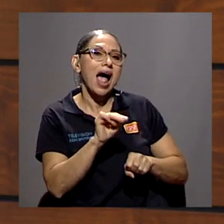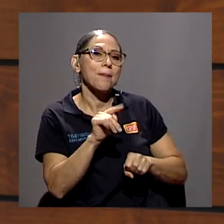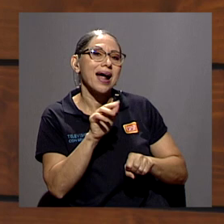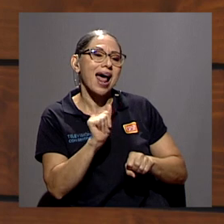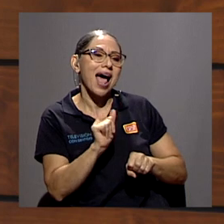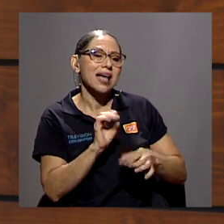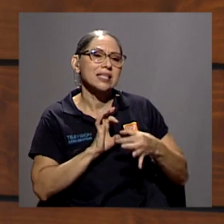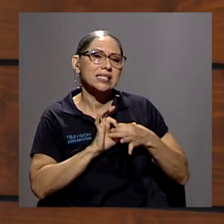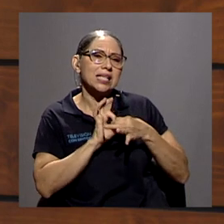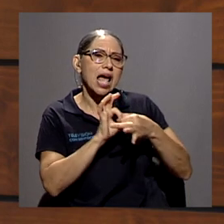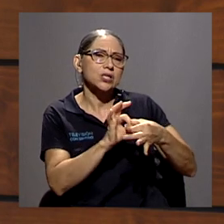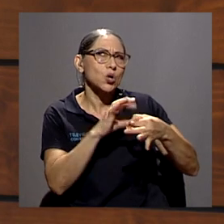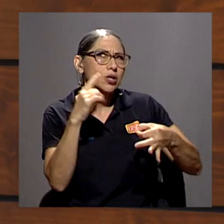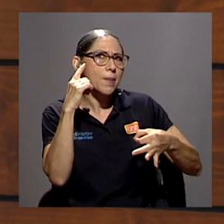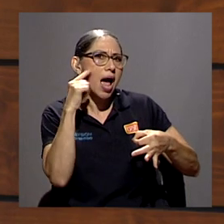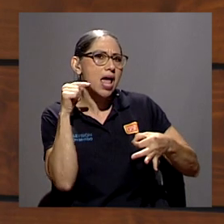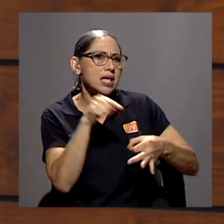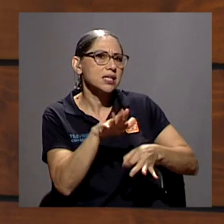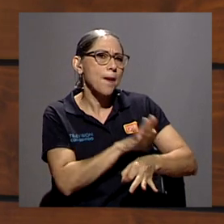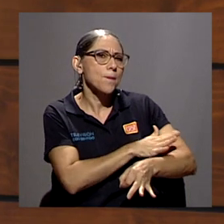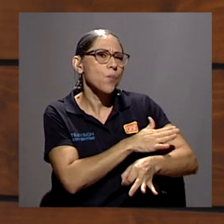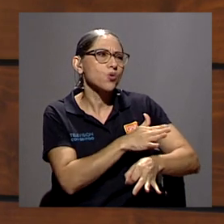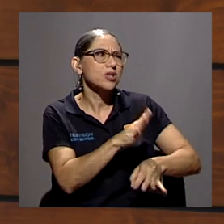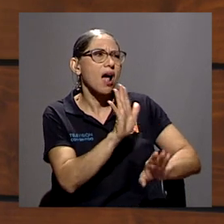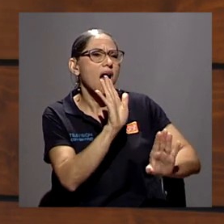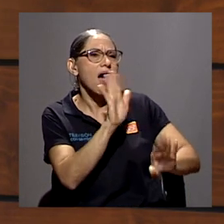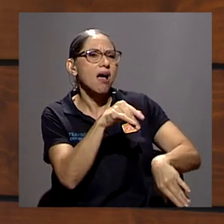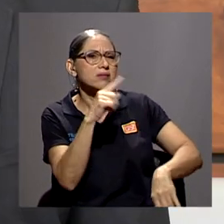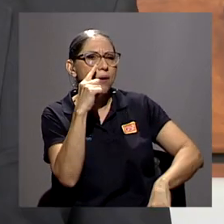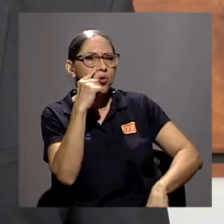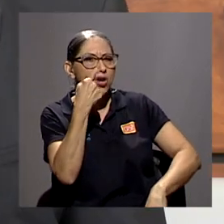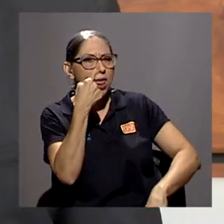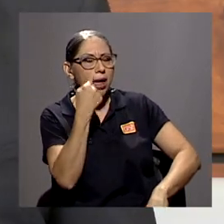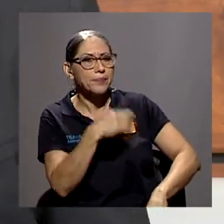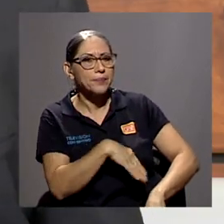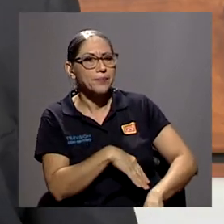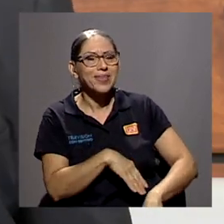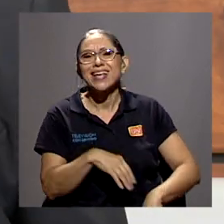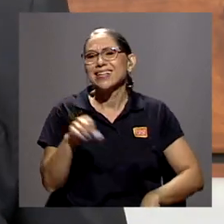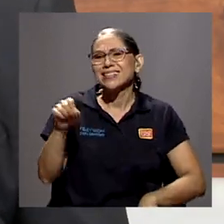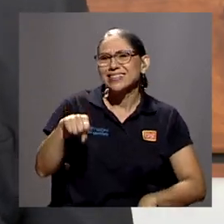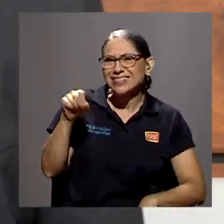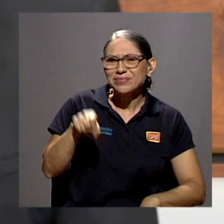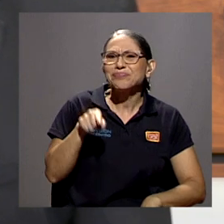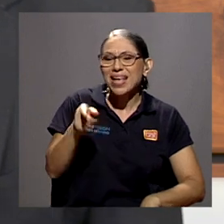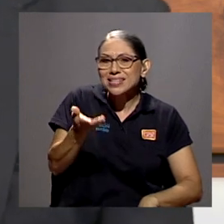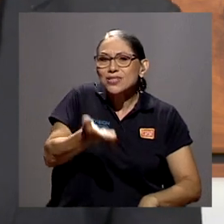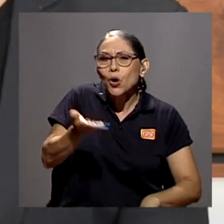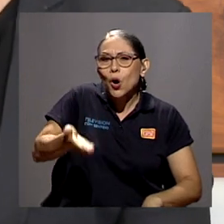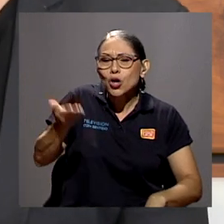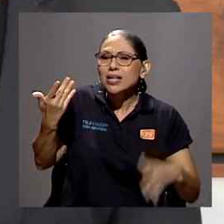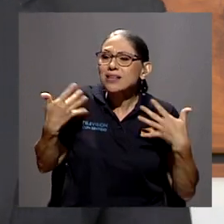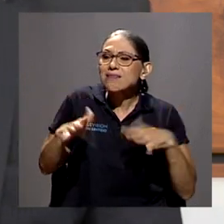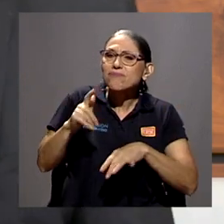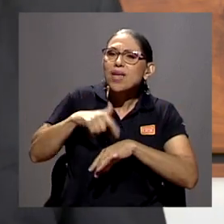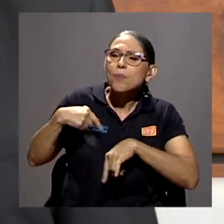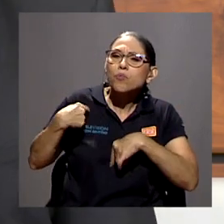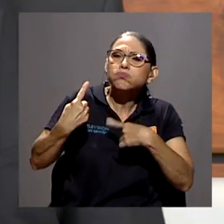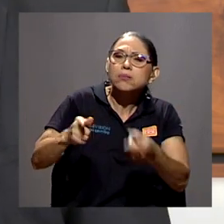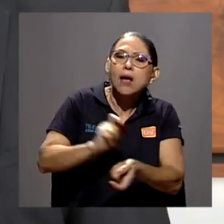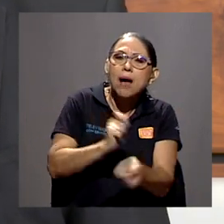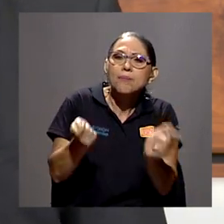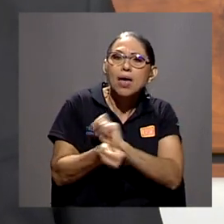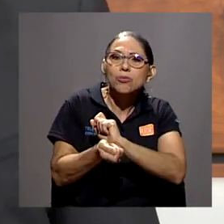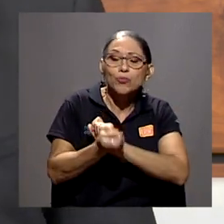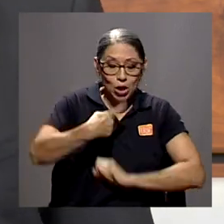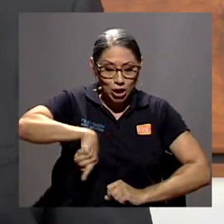una música donde esa música es aburrida pero esos son cosas que tienen que ir cambiando con el tiempo y es una tarea